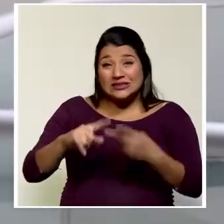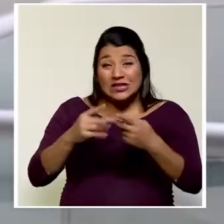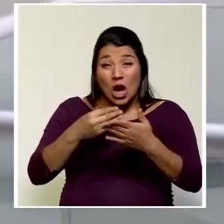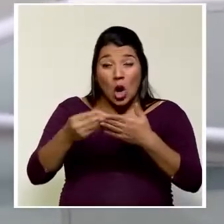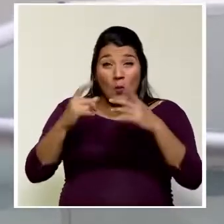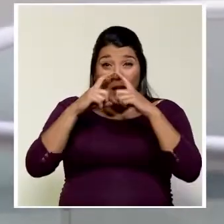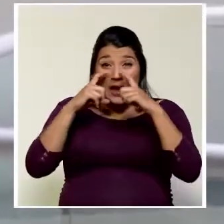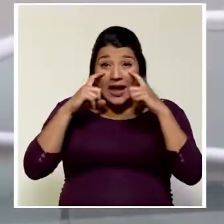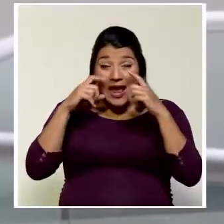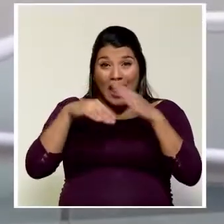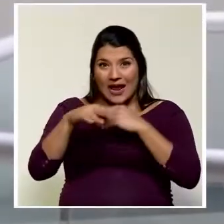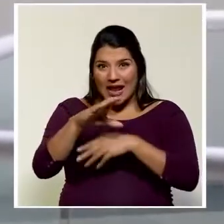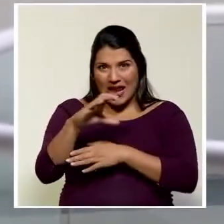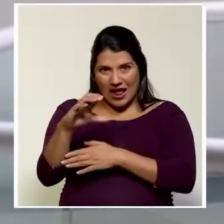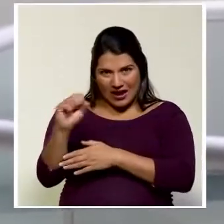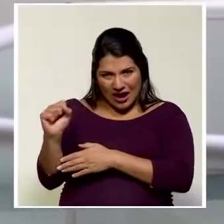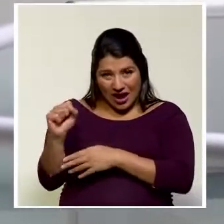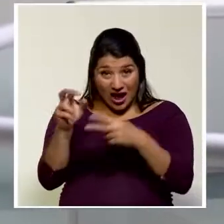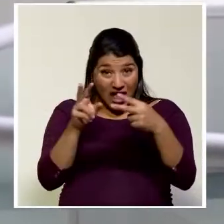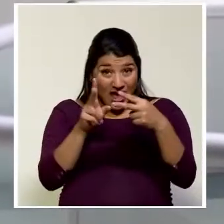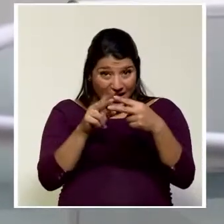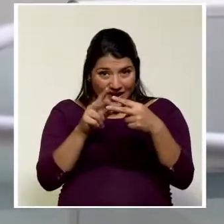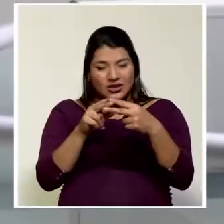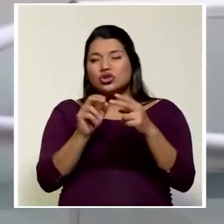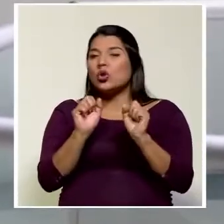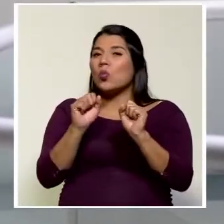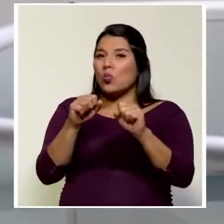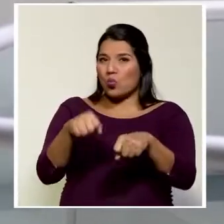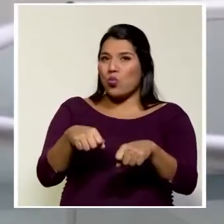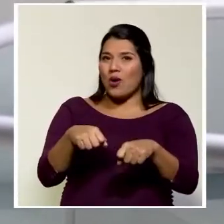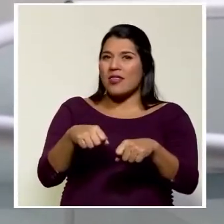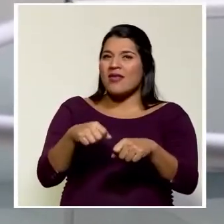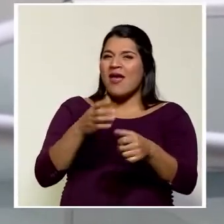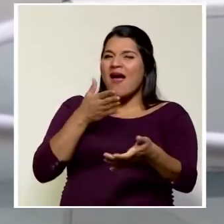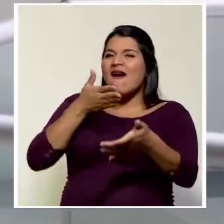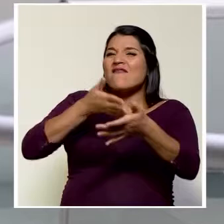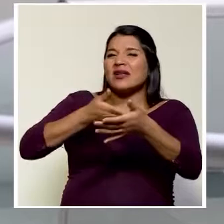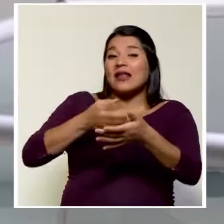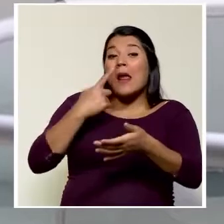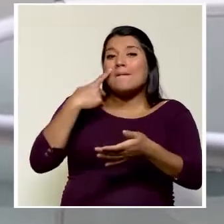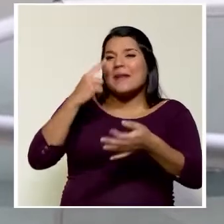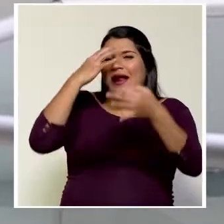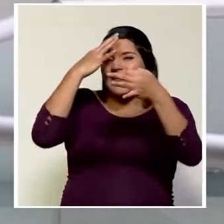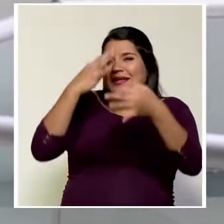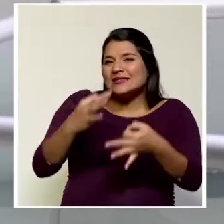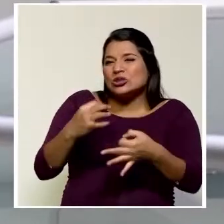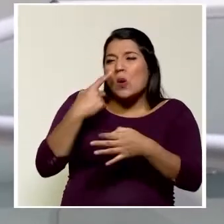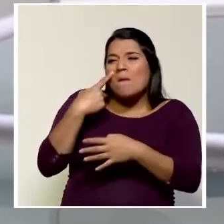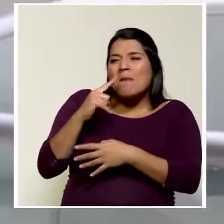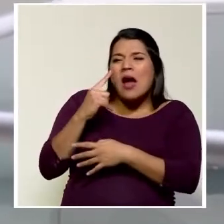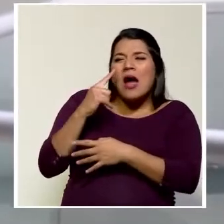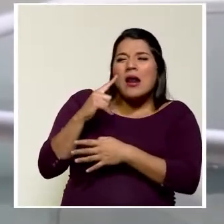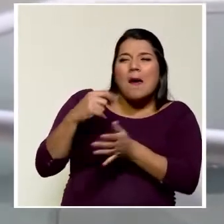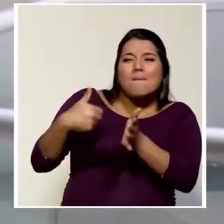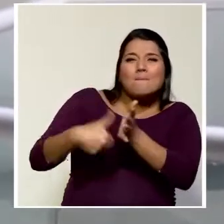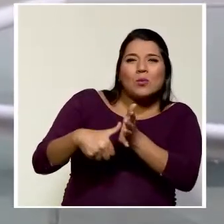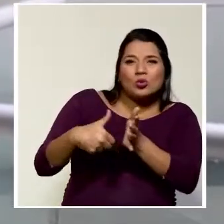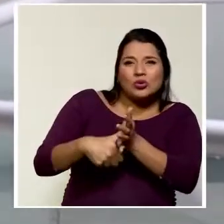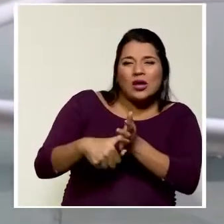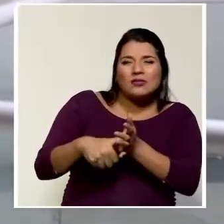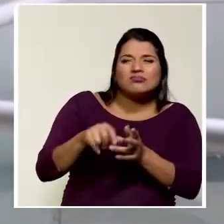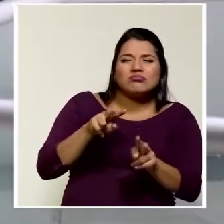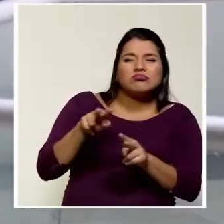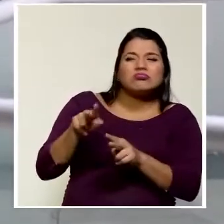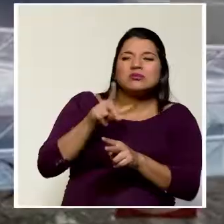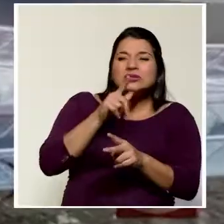por ejemplo, tendrán efecto entre los electores y en su percepción de quiénes son los